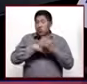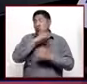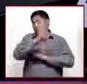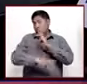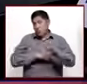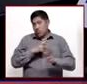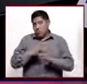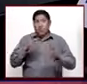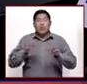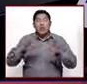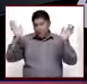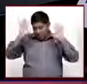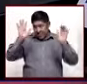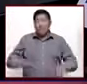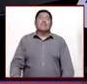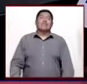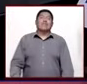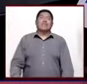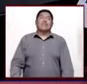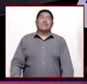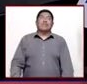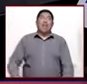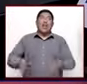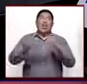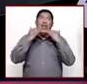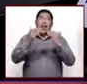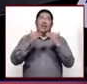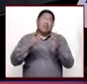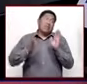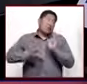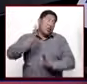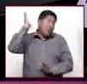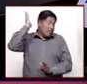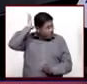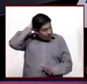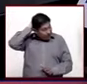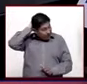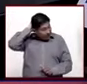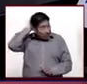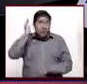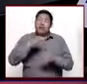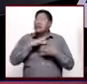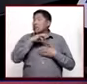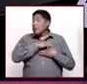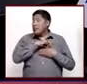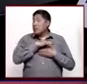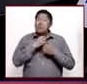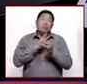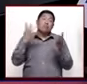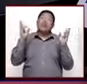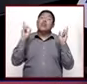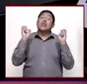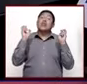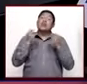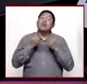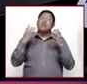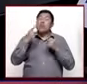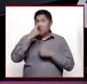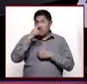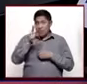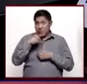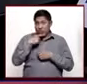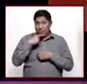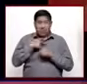mundo. Hasta luego. Gracias. Gracias, Adrián. La verdad es que nos interesa. Varios temas son de mucha